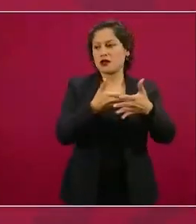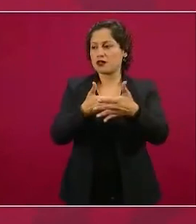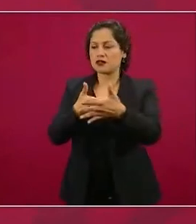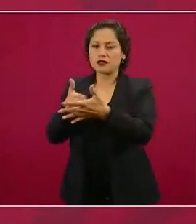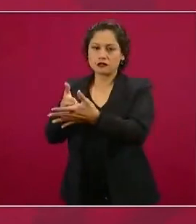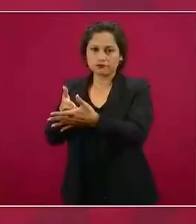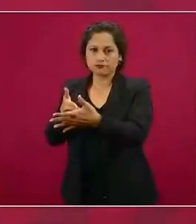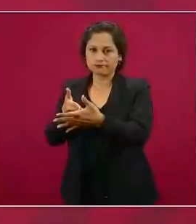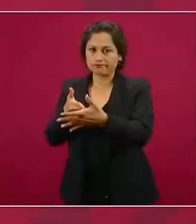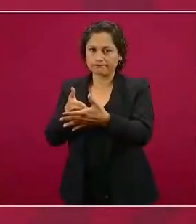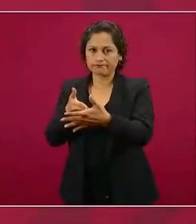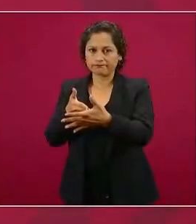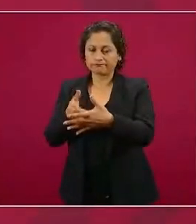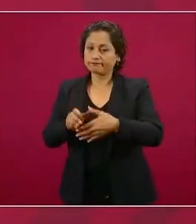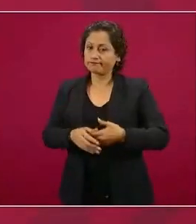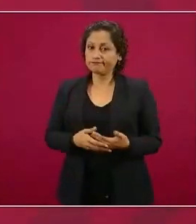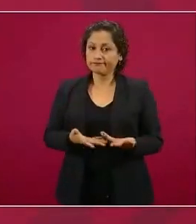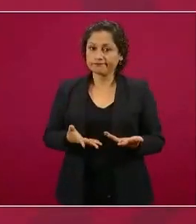Pero